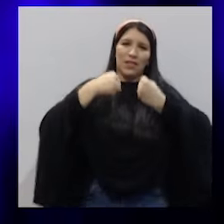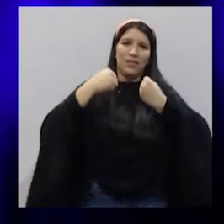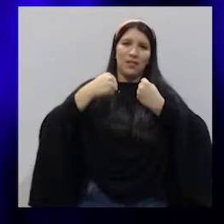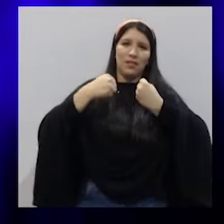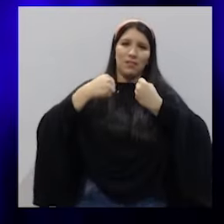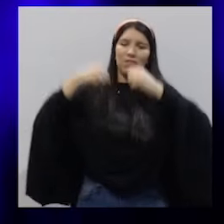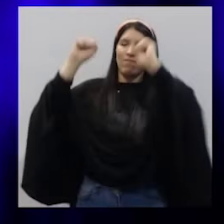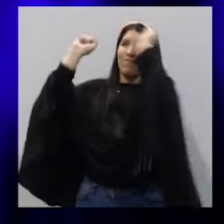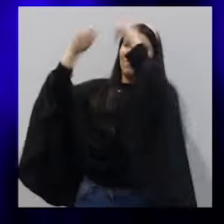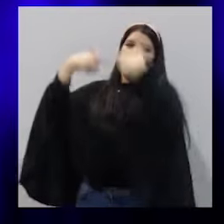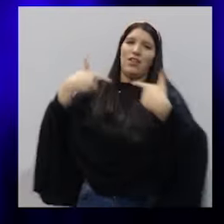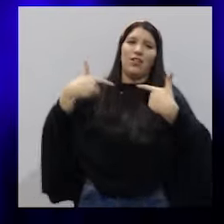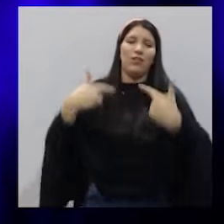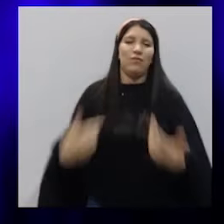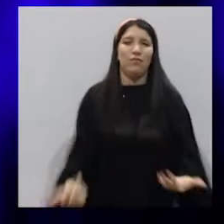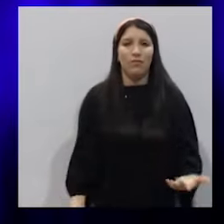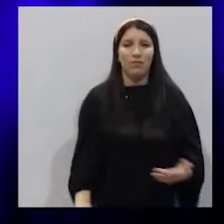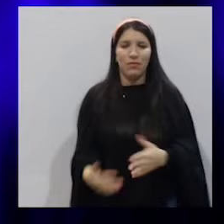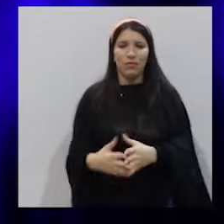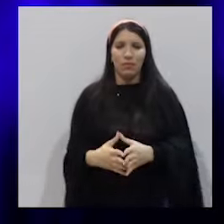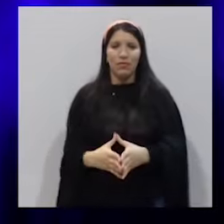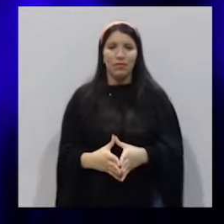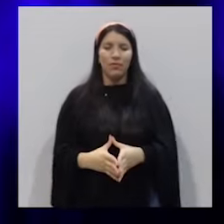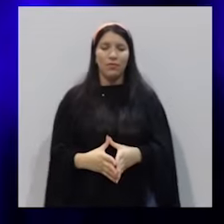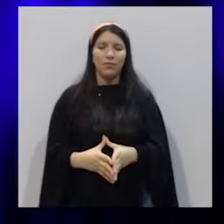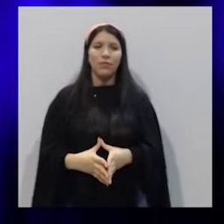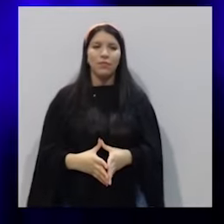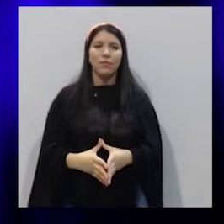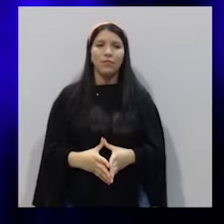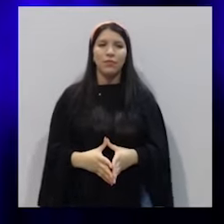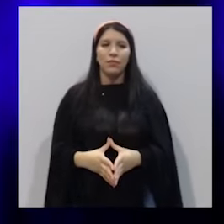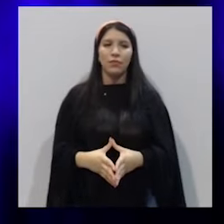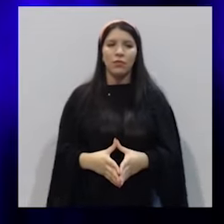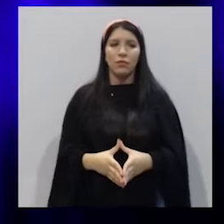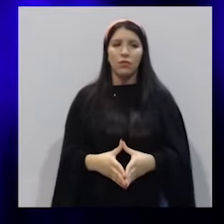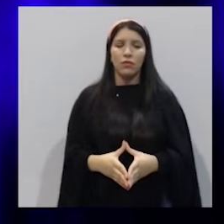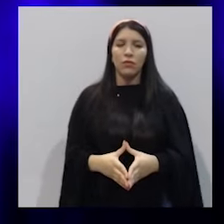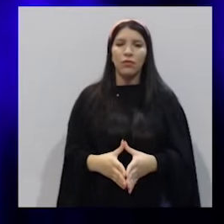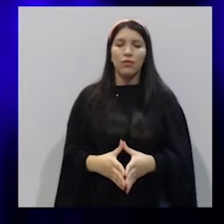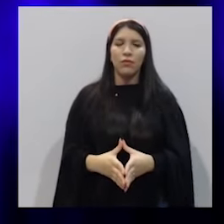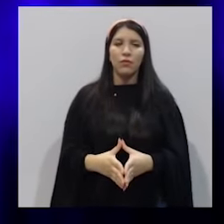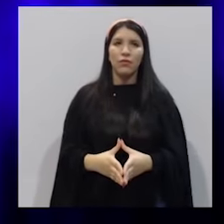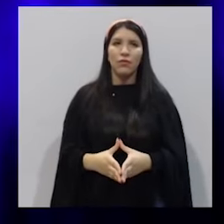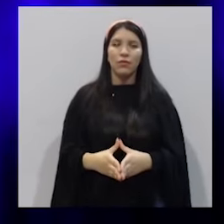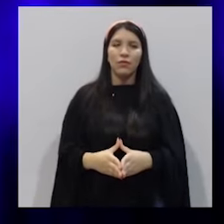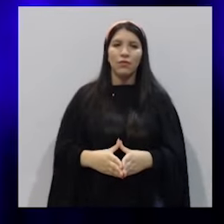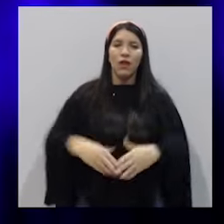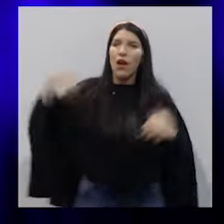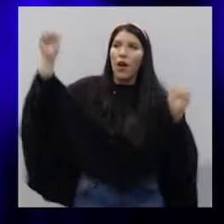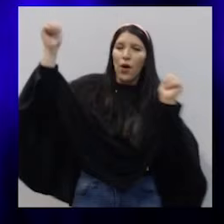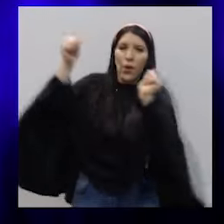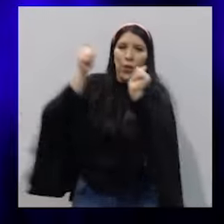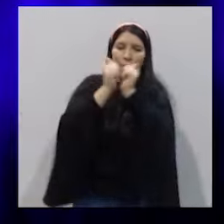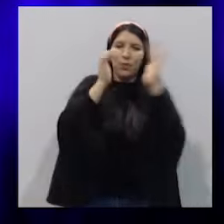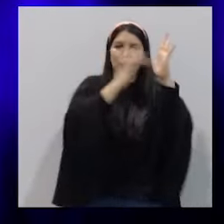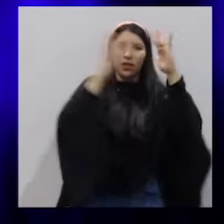las cosas que yo hice ustedes harán también y aún mayores por eso hay victoria en jesucristo hay poder